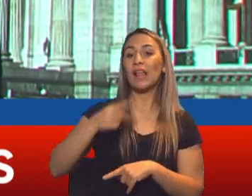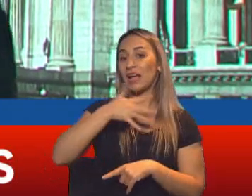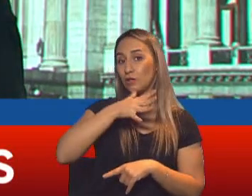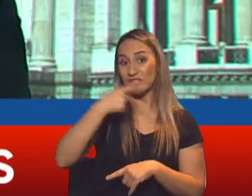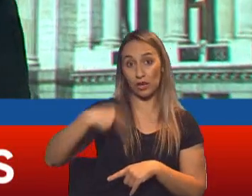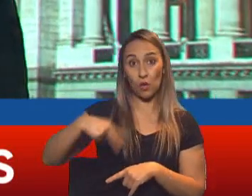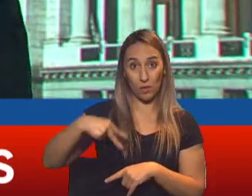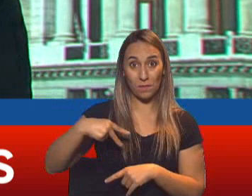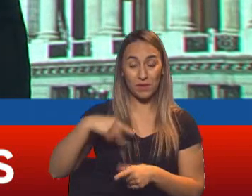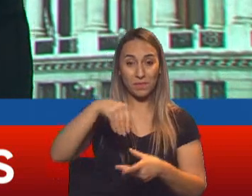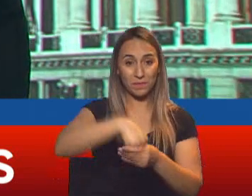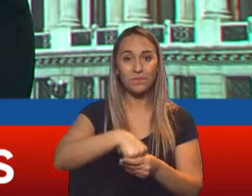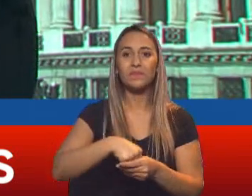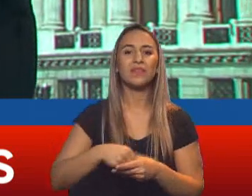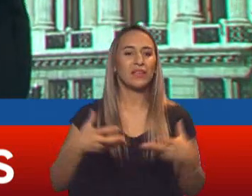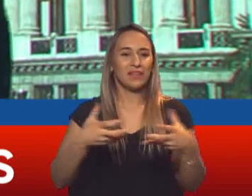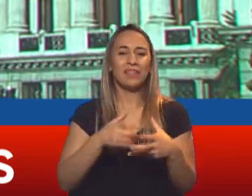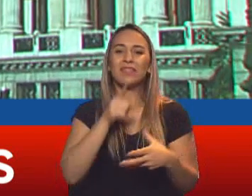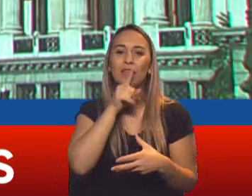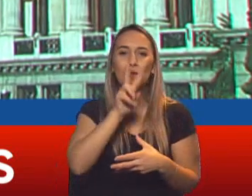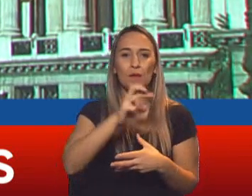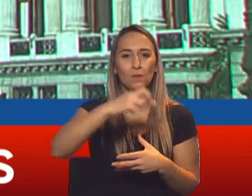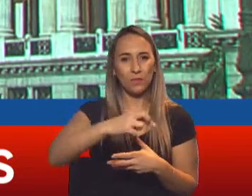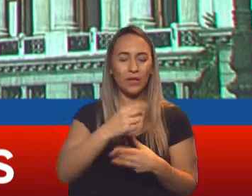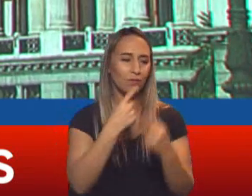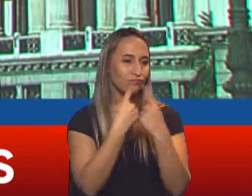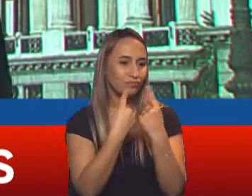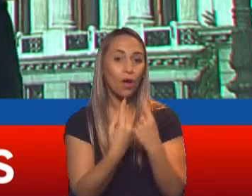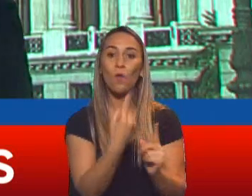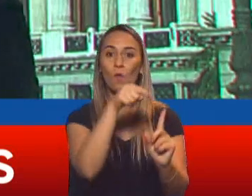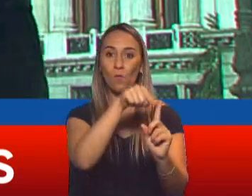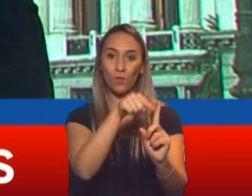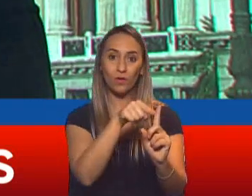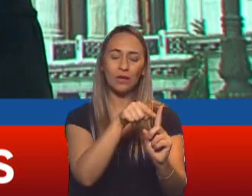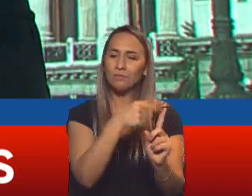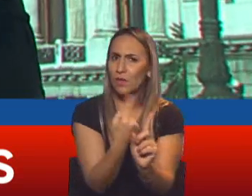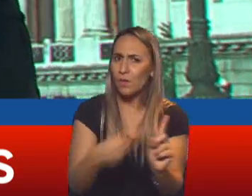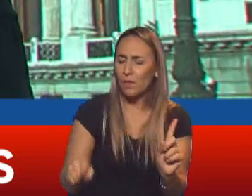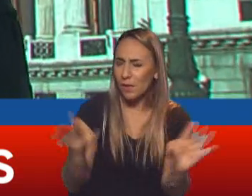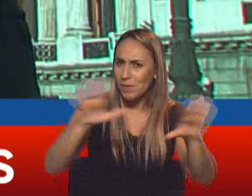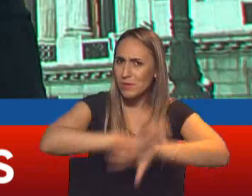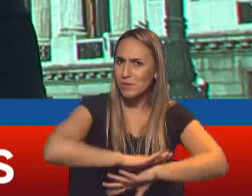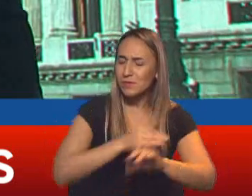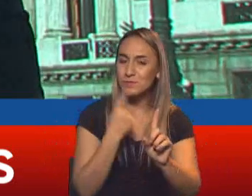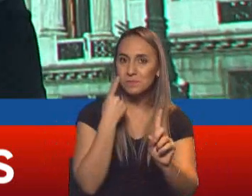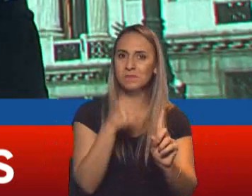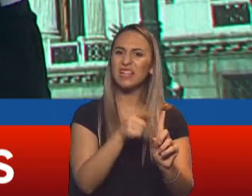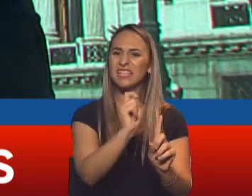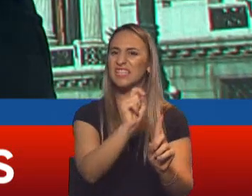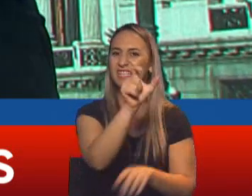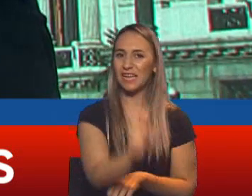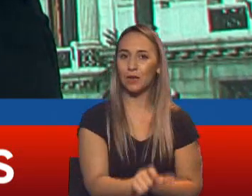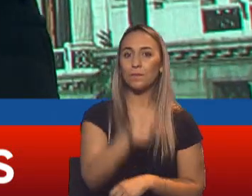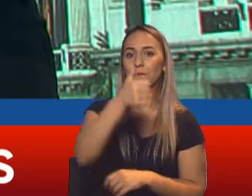noviembre. Televisión Pública Noticias es una entrevista con uno de los nombres que fue la novedad en estas elecciones. Estoy refiriéndome